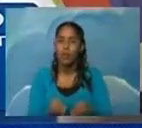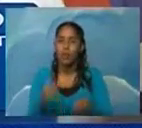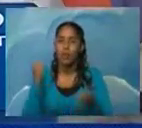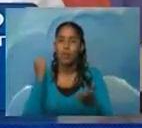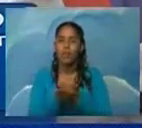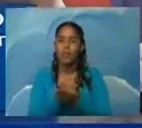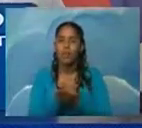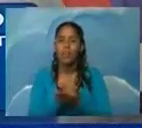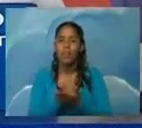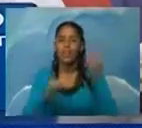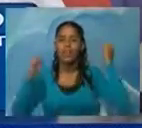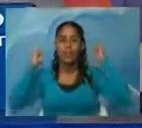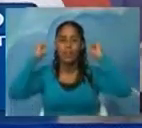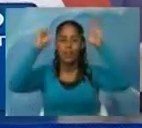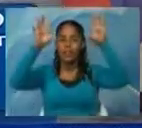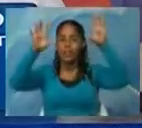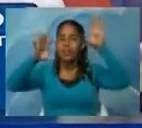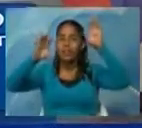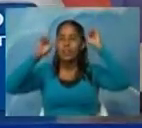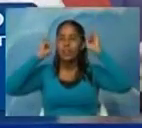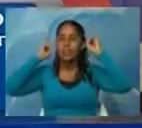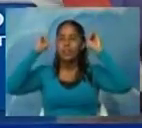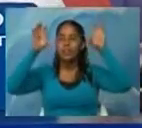cielito? Amén. Gloria a Dios, gloria a Dios,